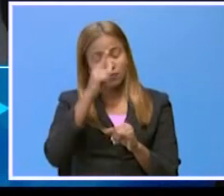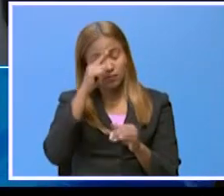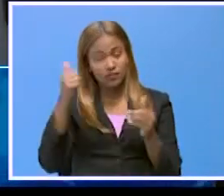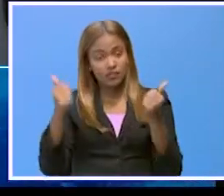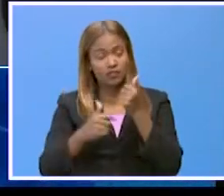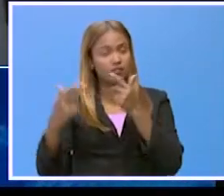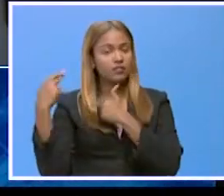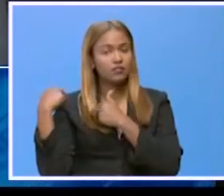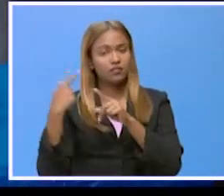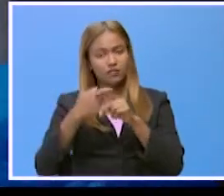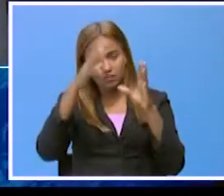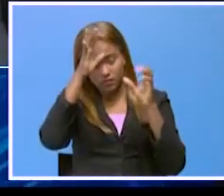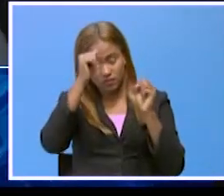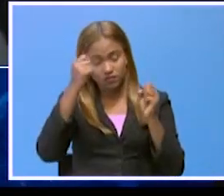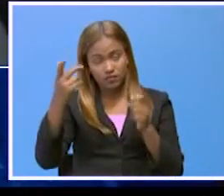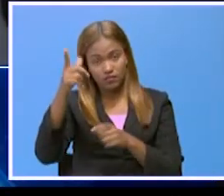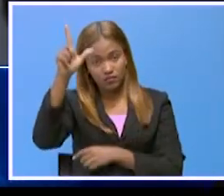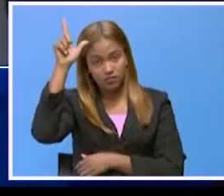liderato